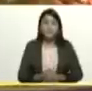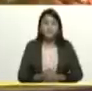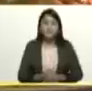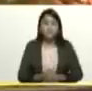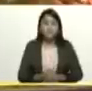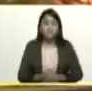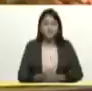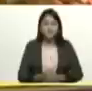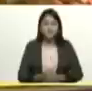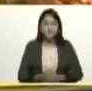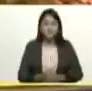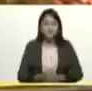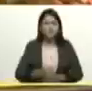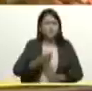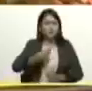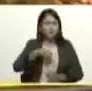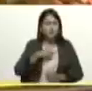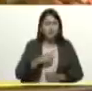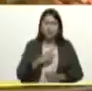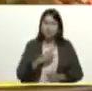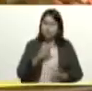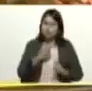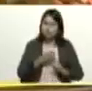Vamos con todo.